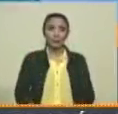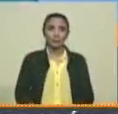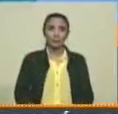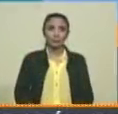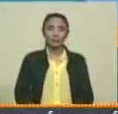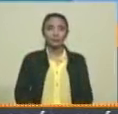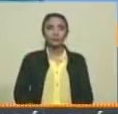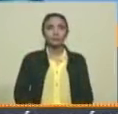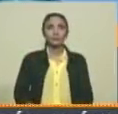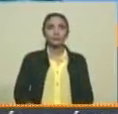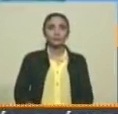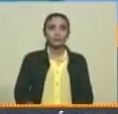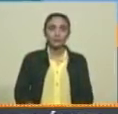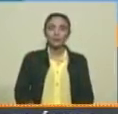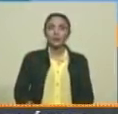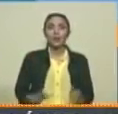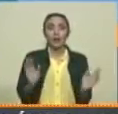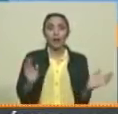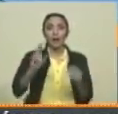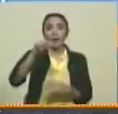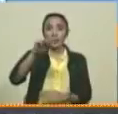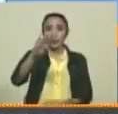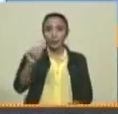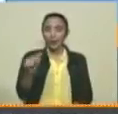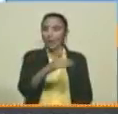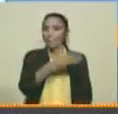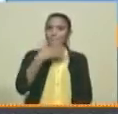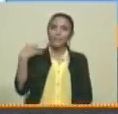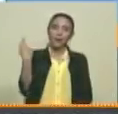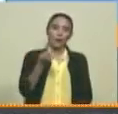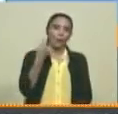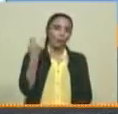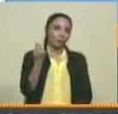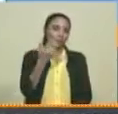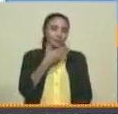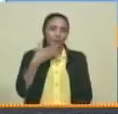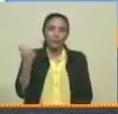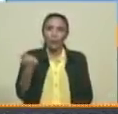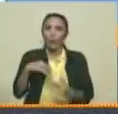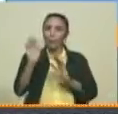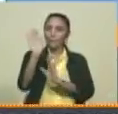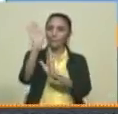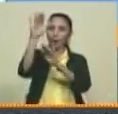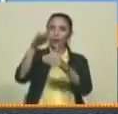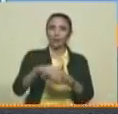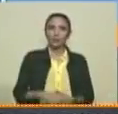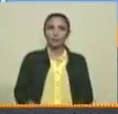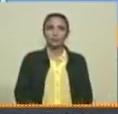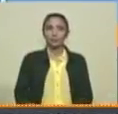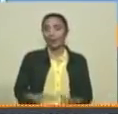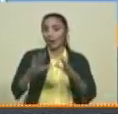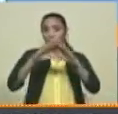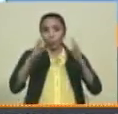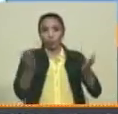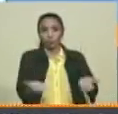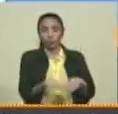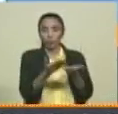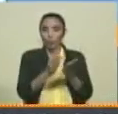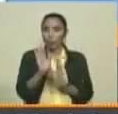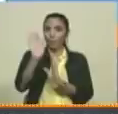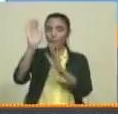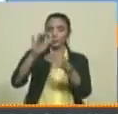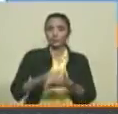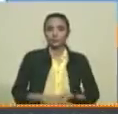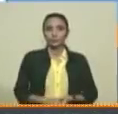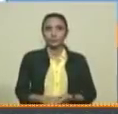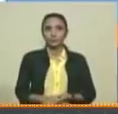Si en la NBA está lo mejor del básquet mundial, sin lugar